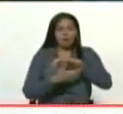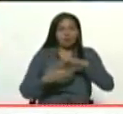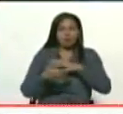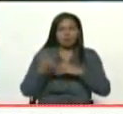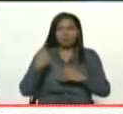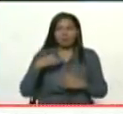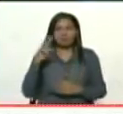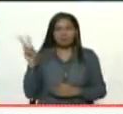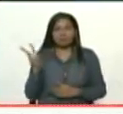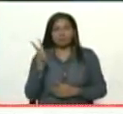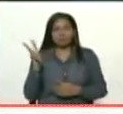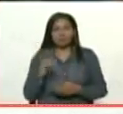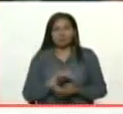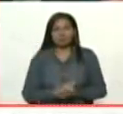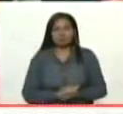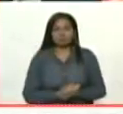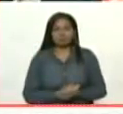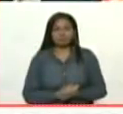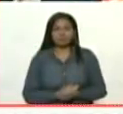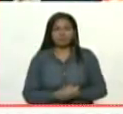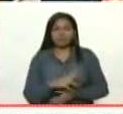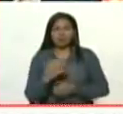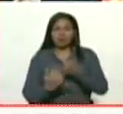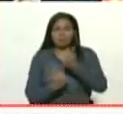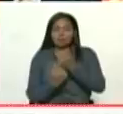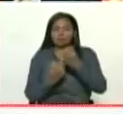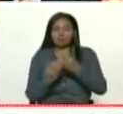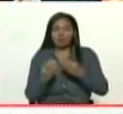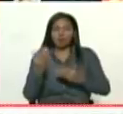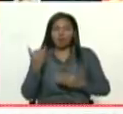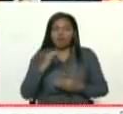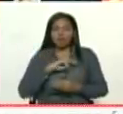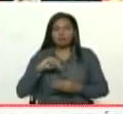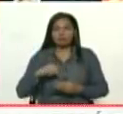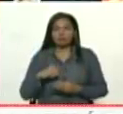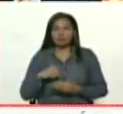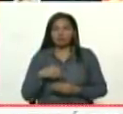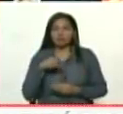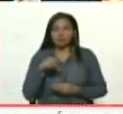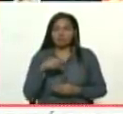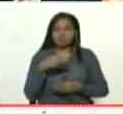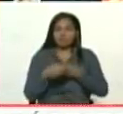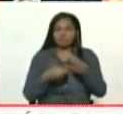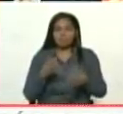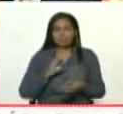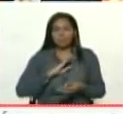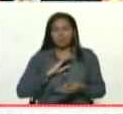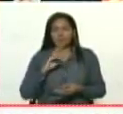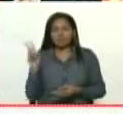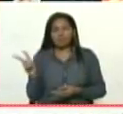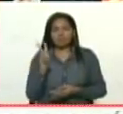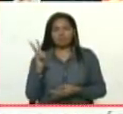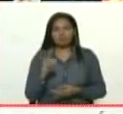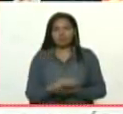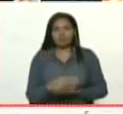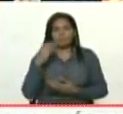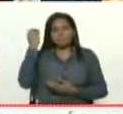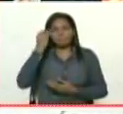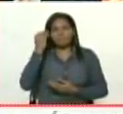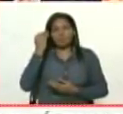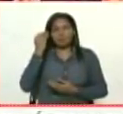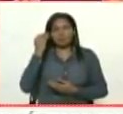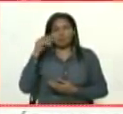Venezuela. Y toda la plataforma tecnológica que ustedes ven es criolla, criolla, mente venezolana,